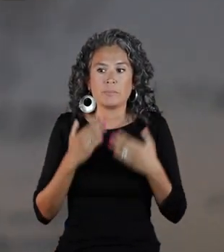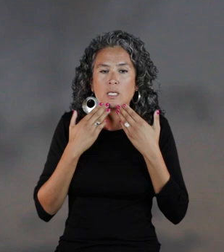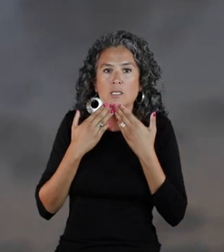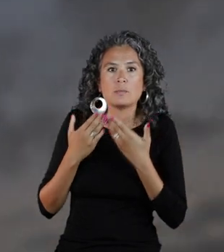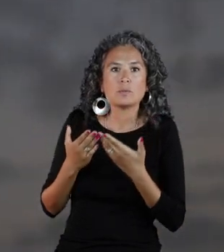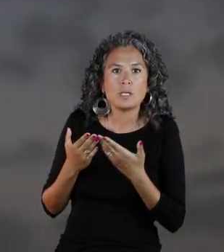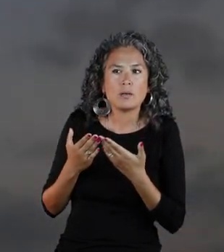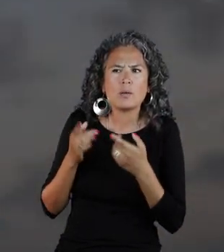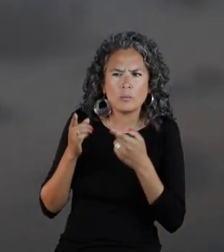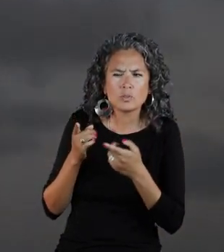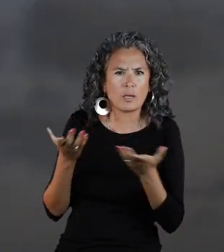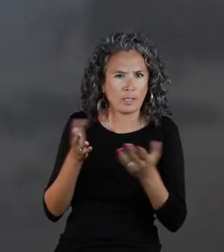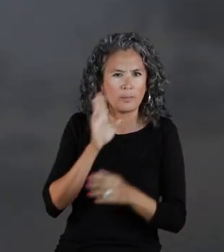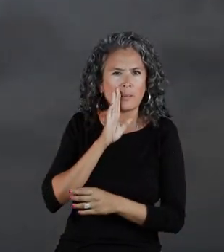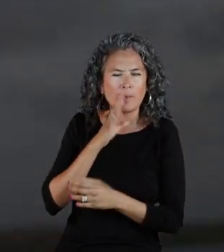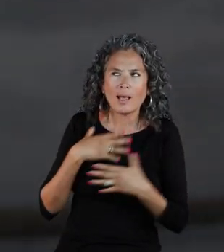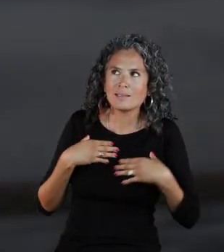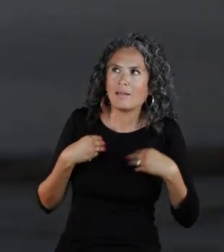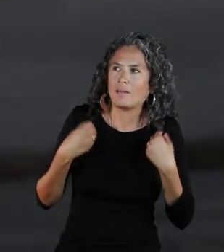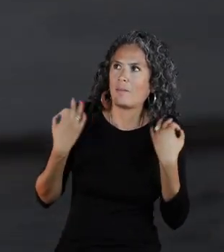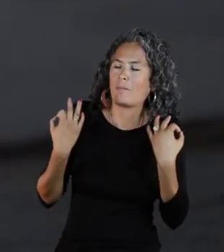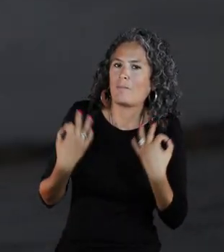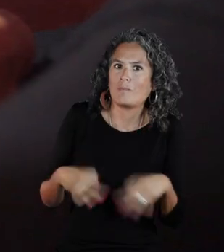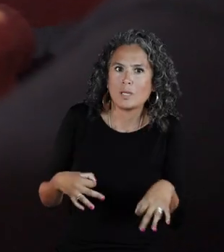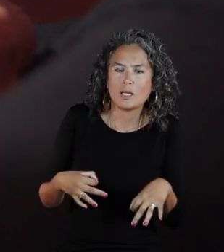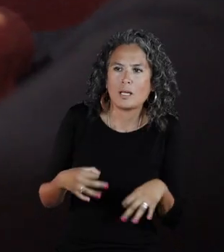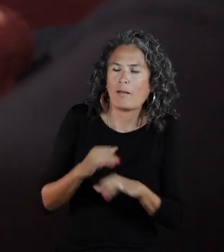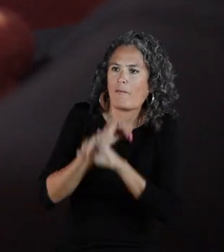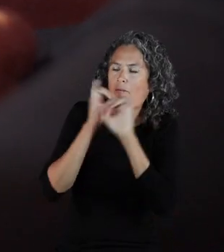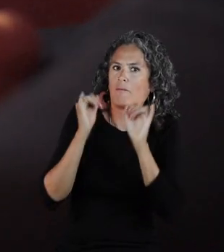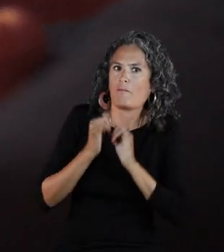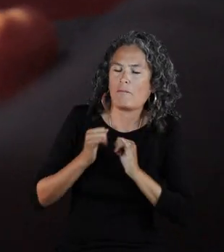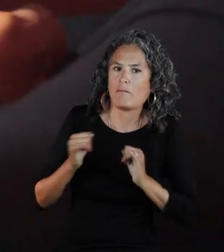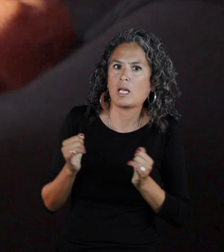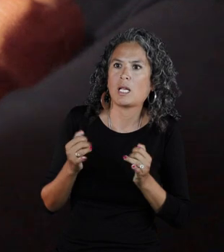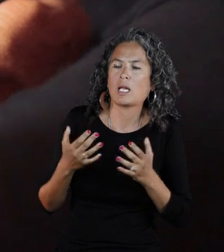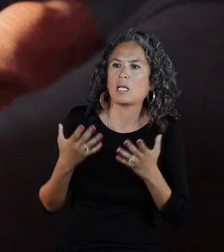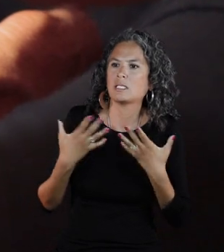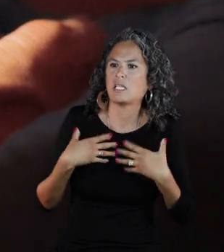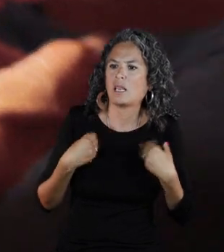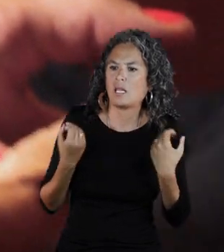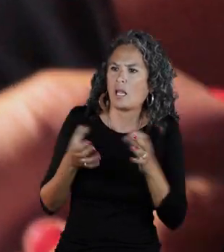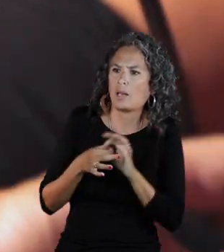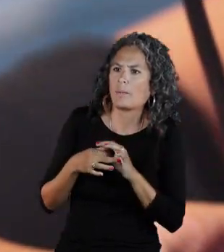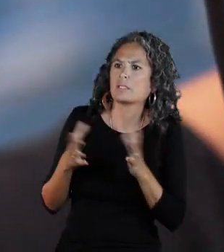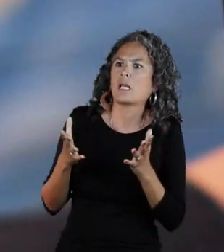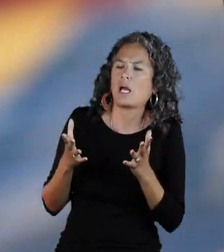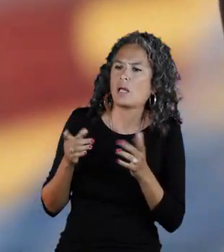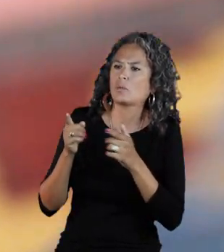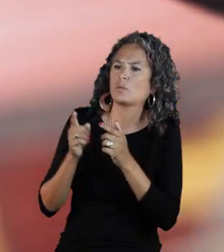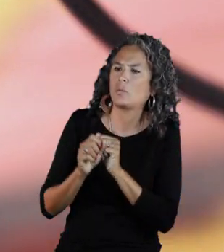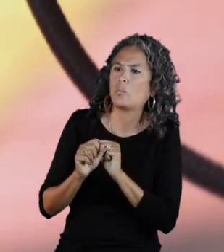¿Vos estás siendo madre y te sentís plena en cuanto a la libertad de